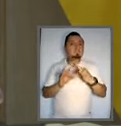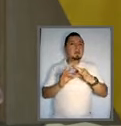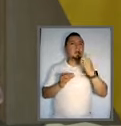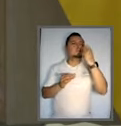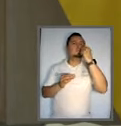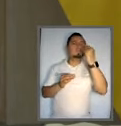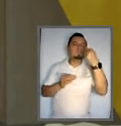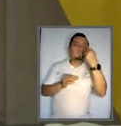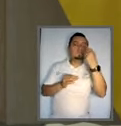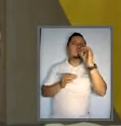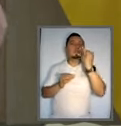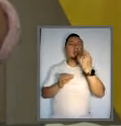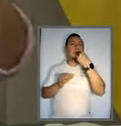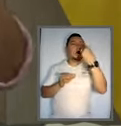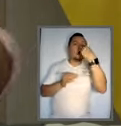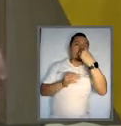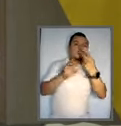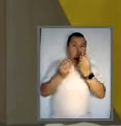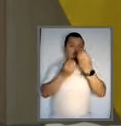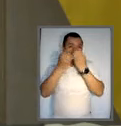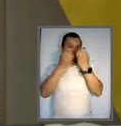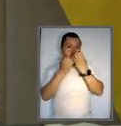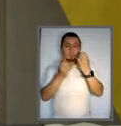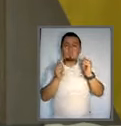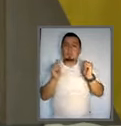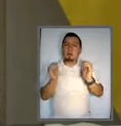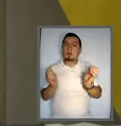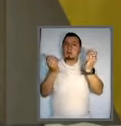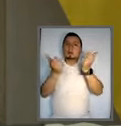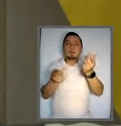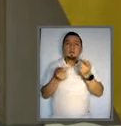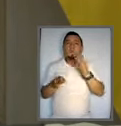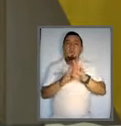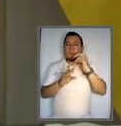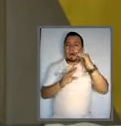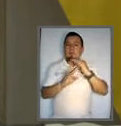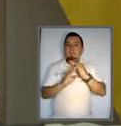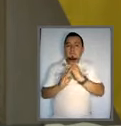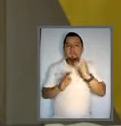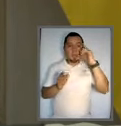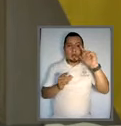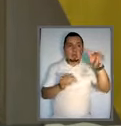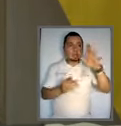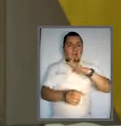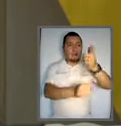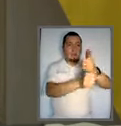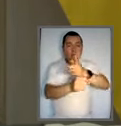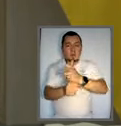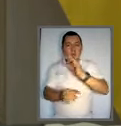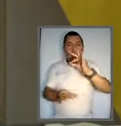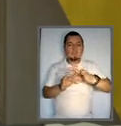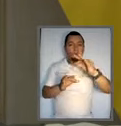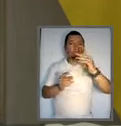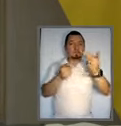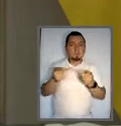de decisiones. Hoy tenemos ya un panorama completo del Estado que nos permite ir definiendo acciones y